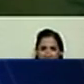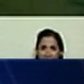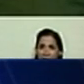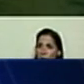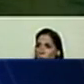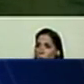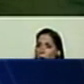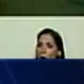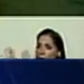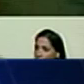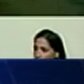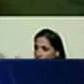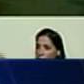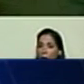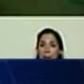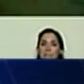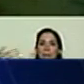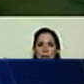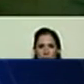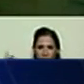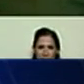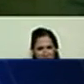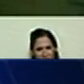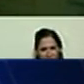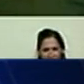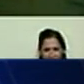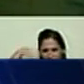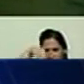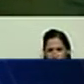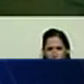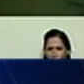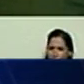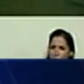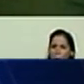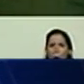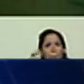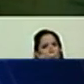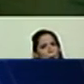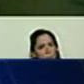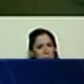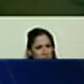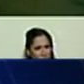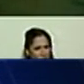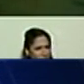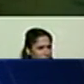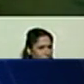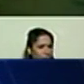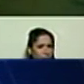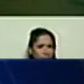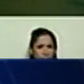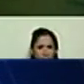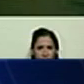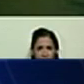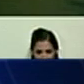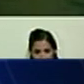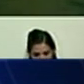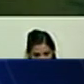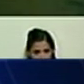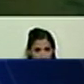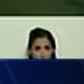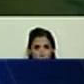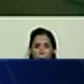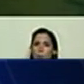norteamericano, pretenden entonces venir a darle órdenes al pueblo de Venezuela. Y me preocupa